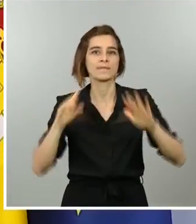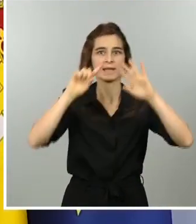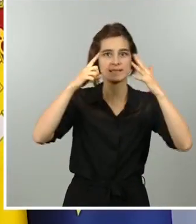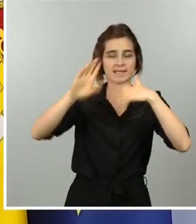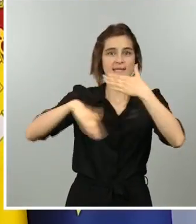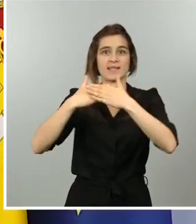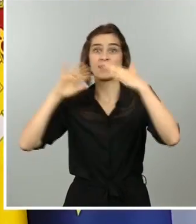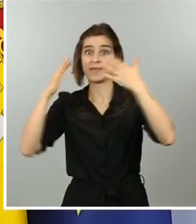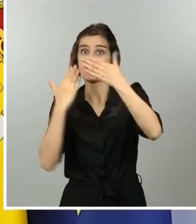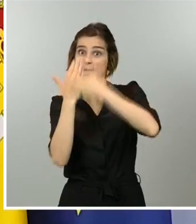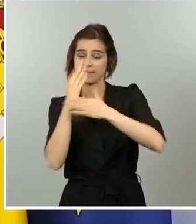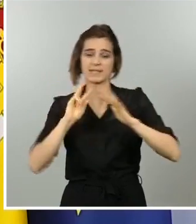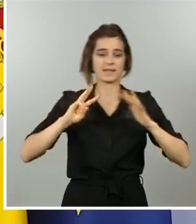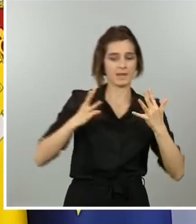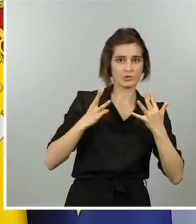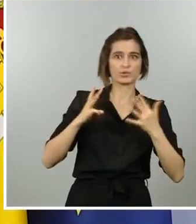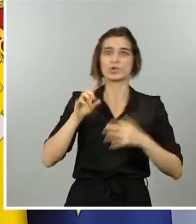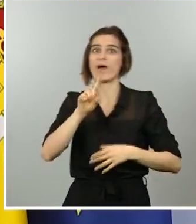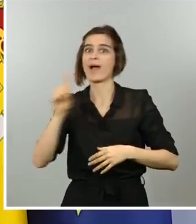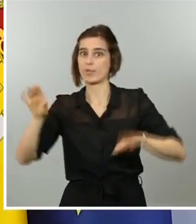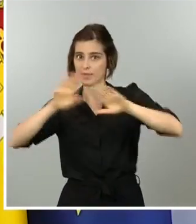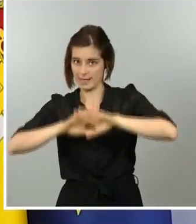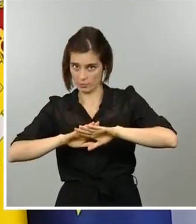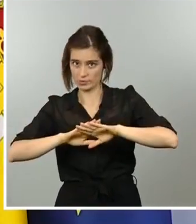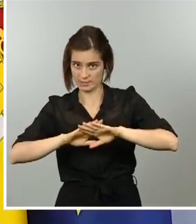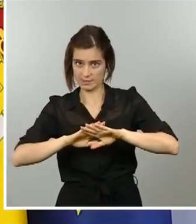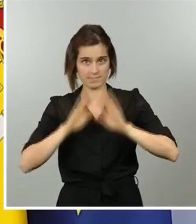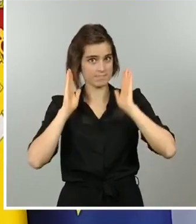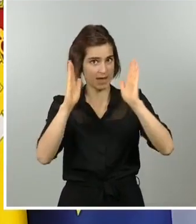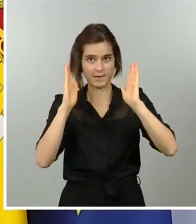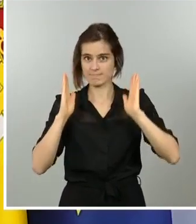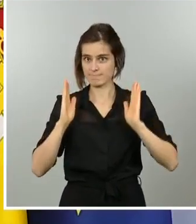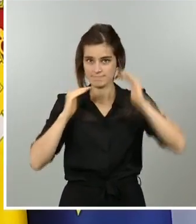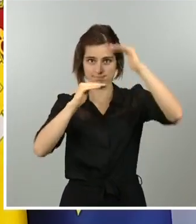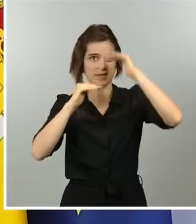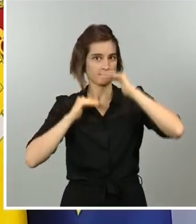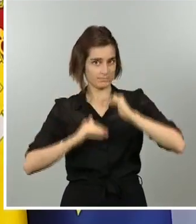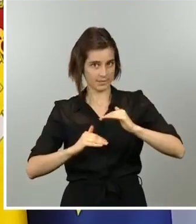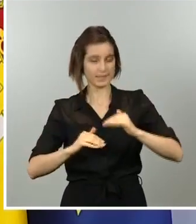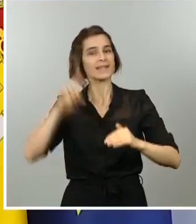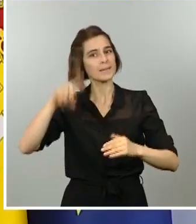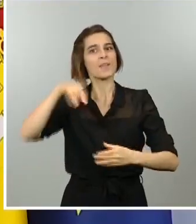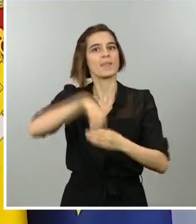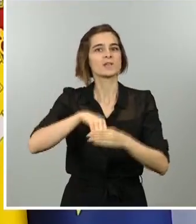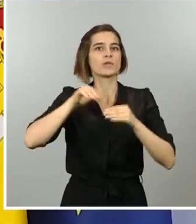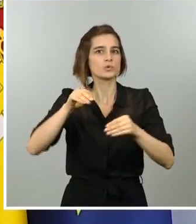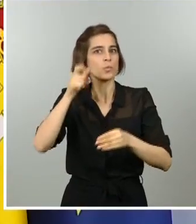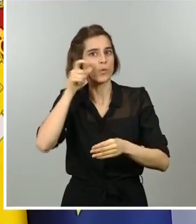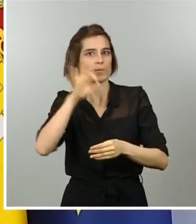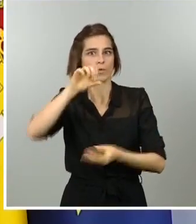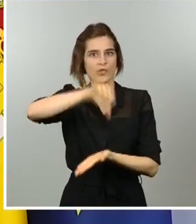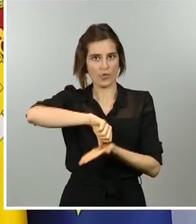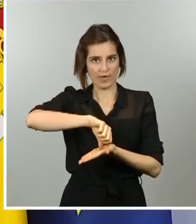11 de la noche, y en los límites del propio término municipal, 2 veces al día para los